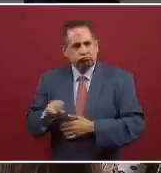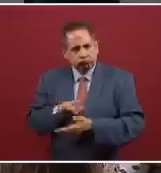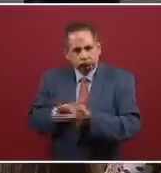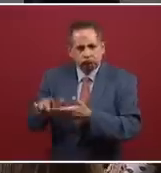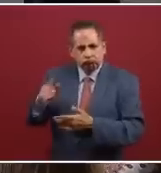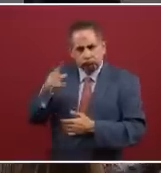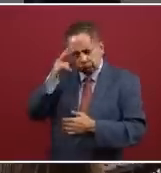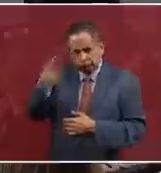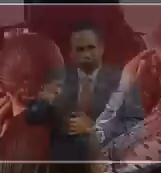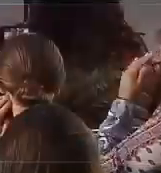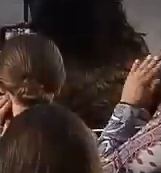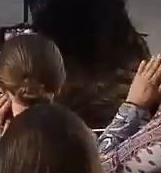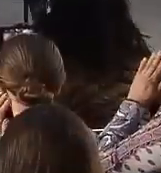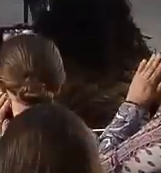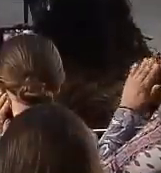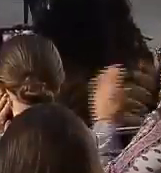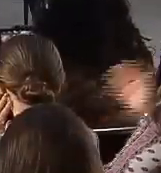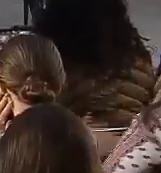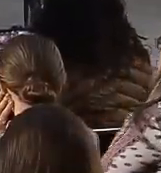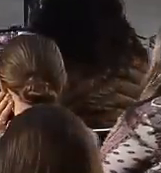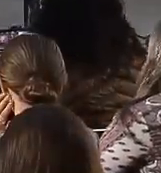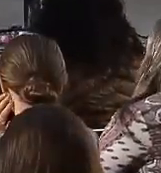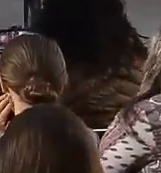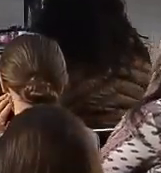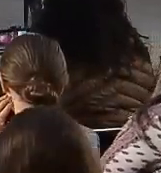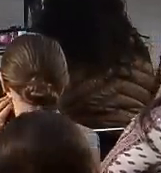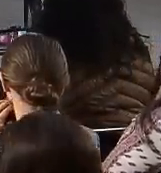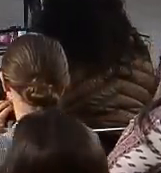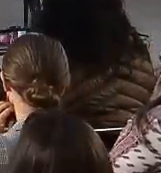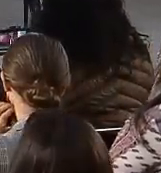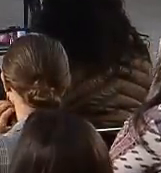en contra de las medidas arancelarias